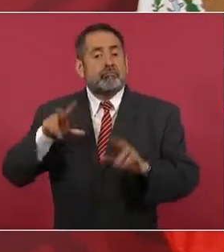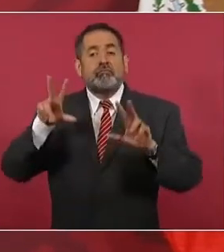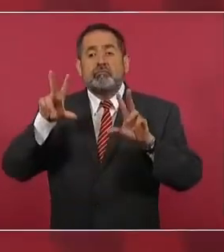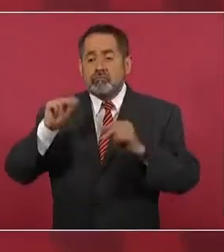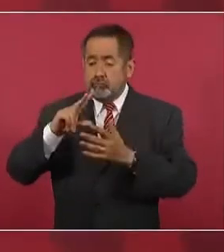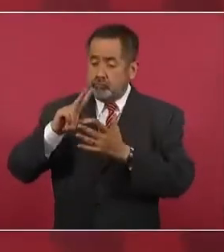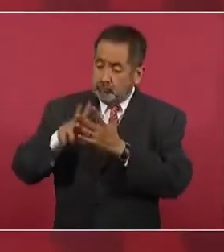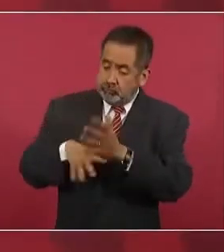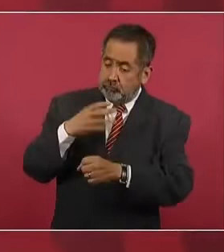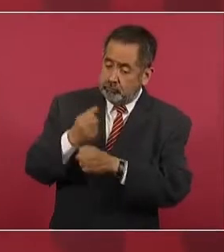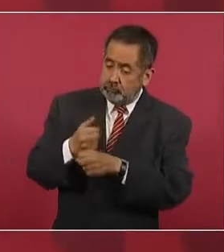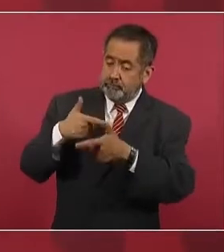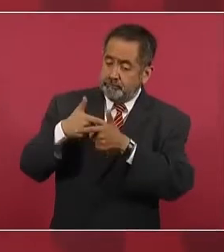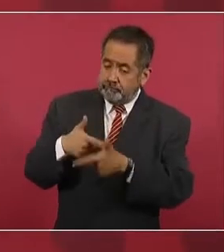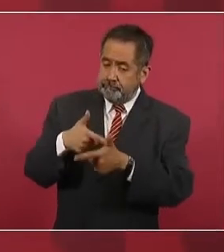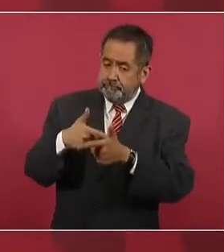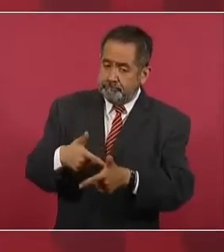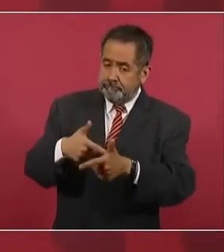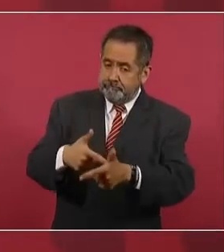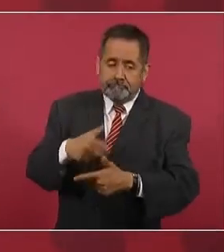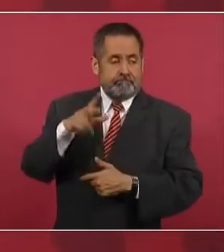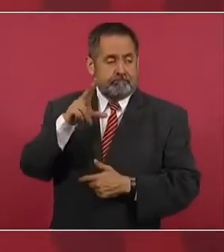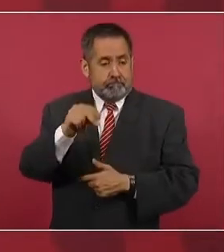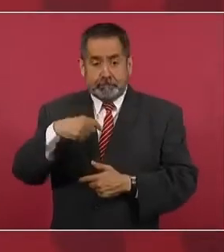Porfirio Díaz,